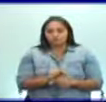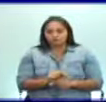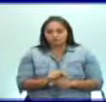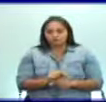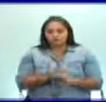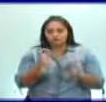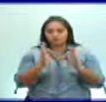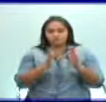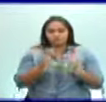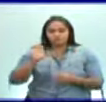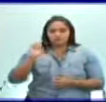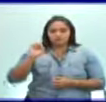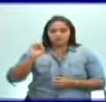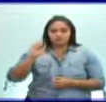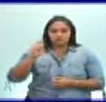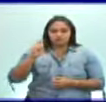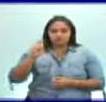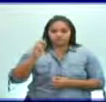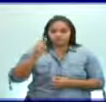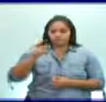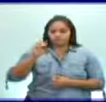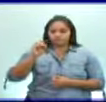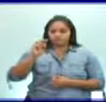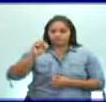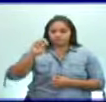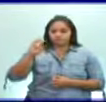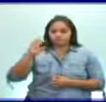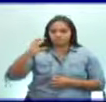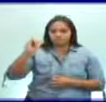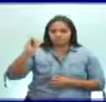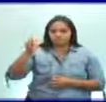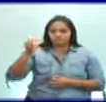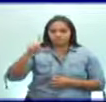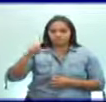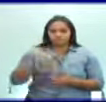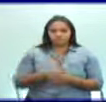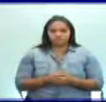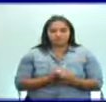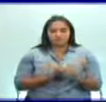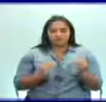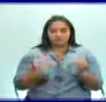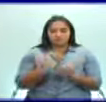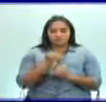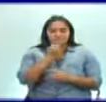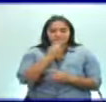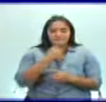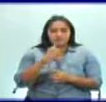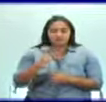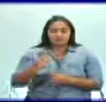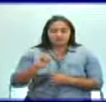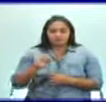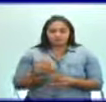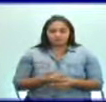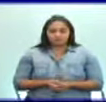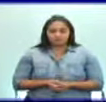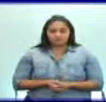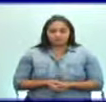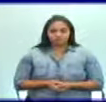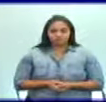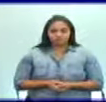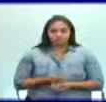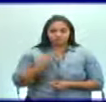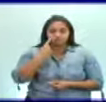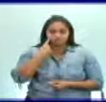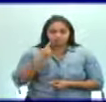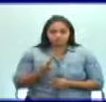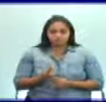base A, condiciones que deben cumplirse. La base tiene que ser mayor que 0 y distinto de 1, si no es una función exponencial, y lo veíamos a la hora de